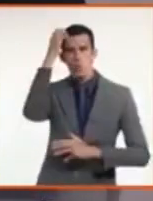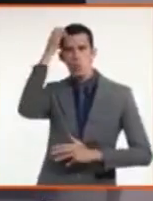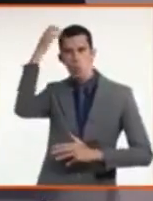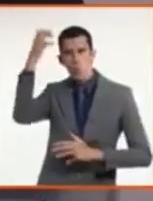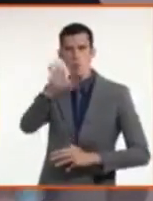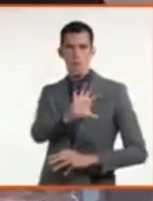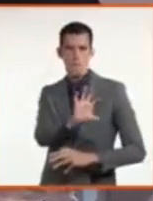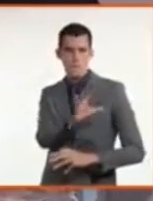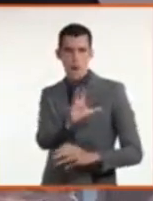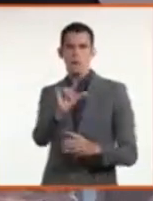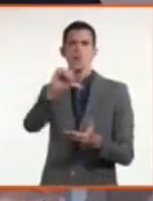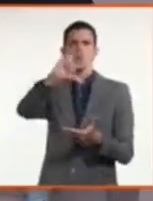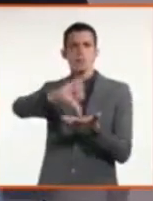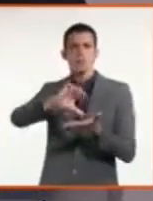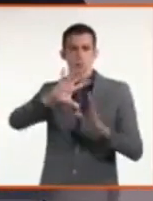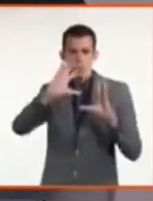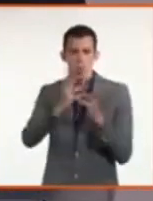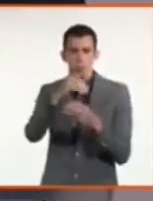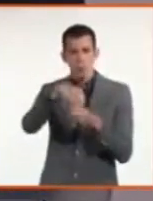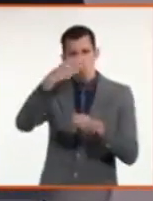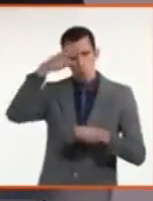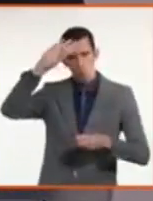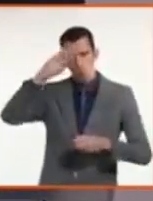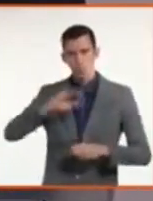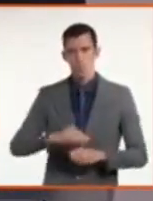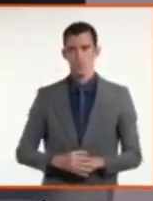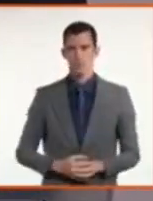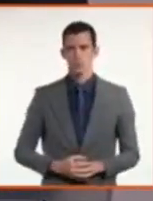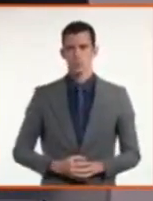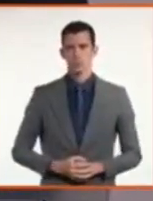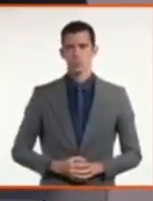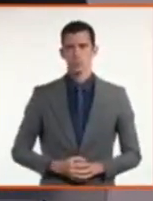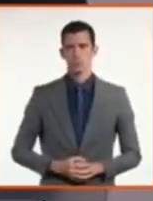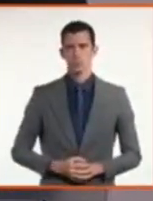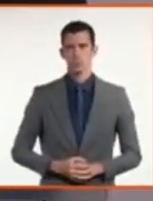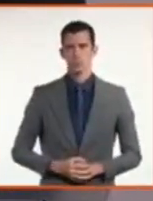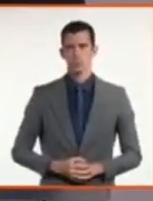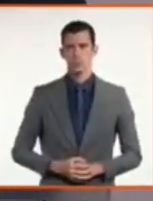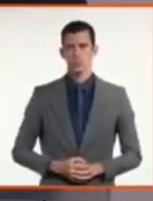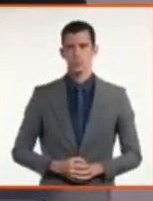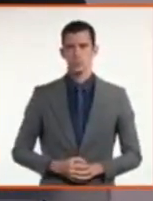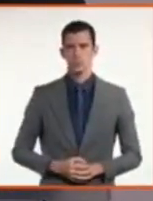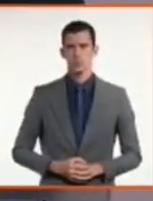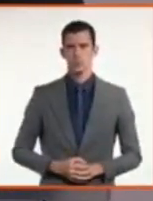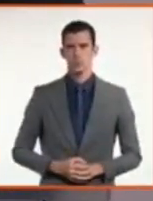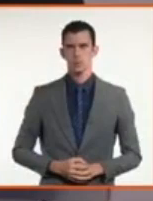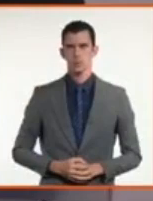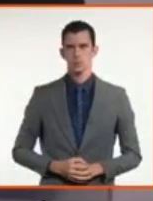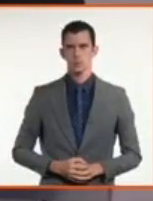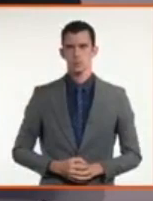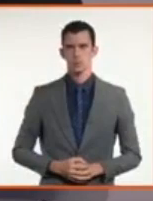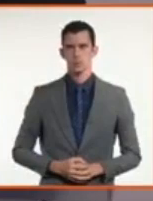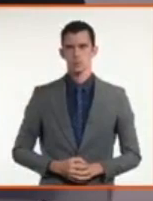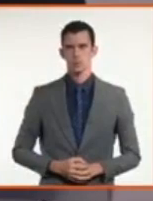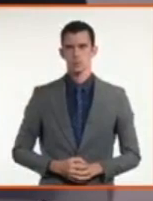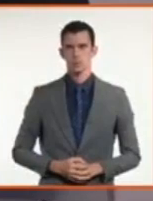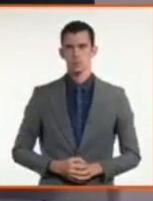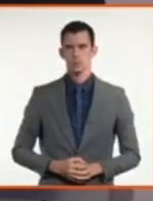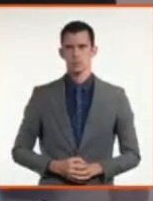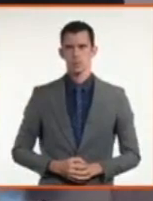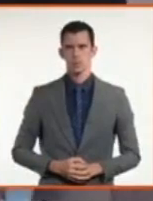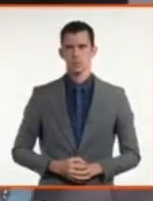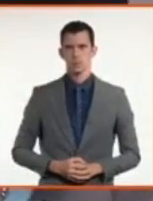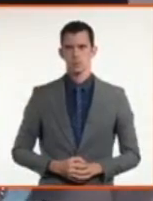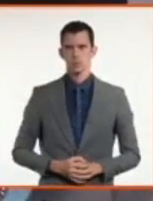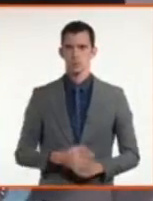como hemos dicho un trayecto entonces nosotros los análisis que hicimos conocíamos si nosotros salimos a comprar con un tipo